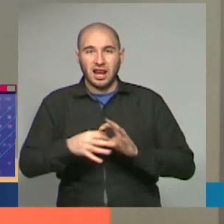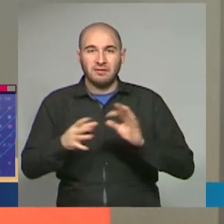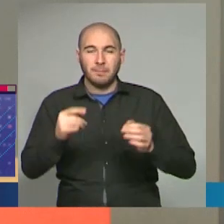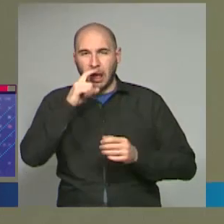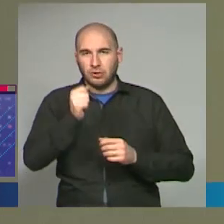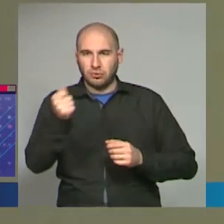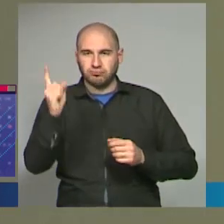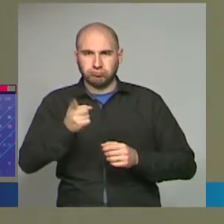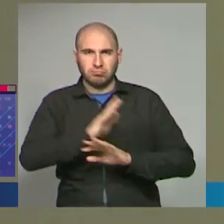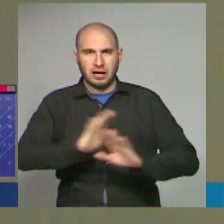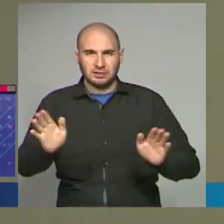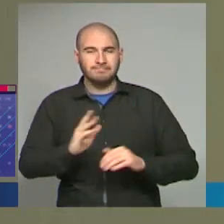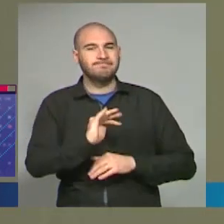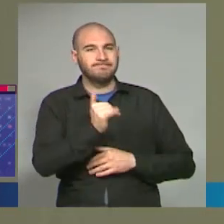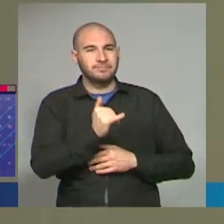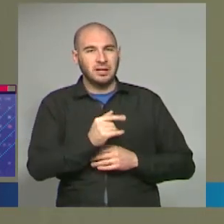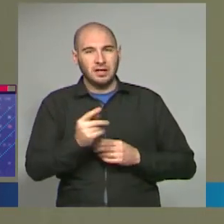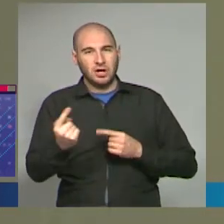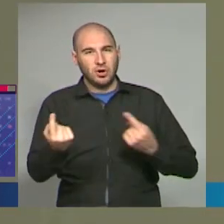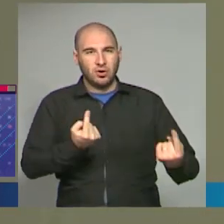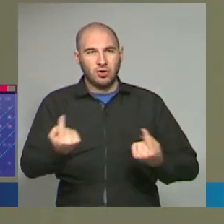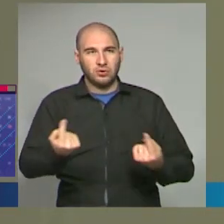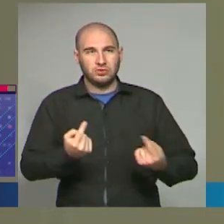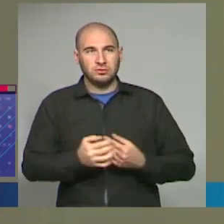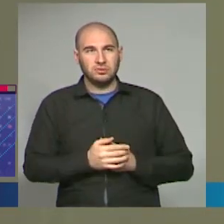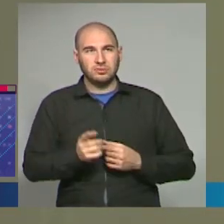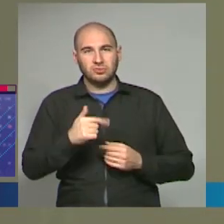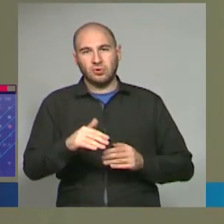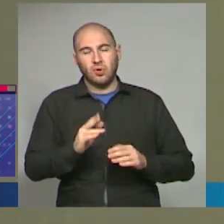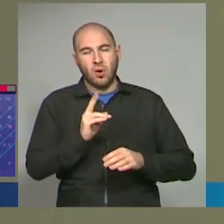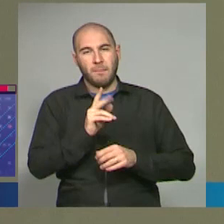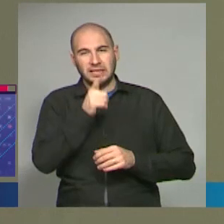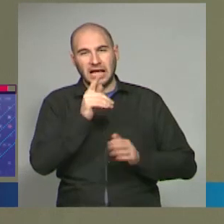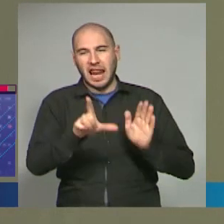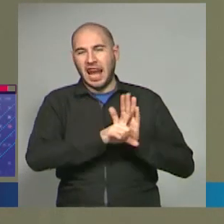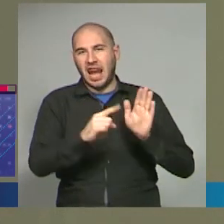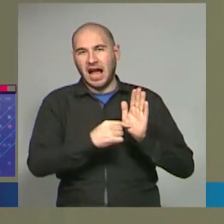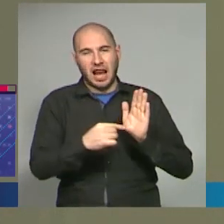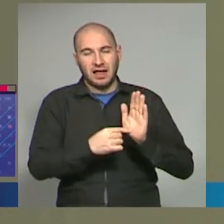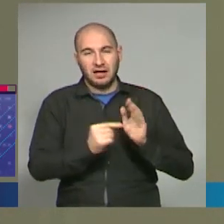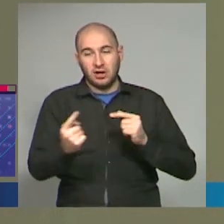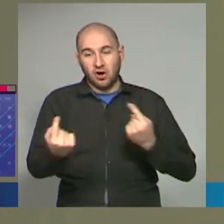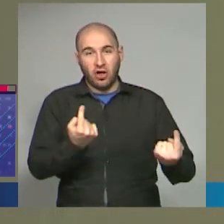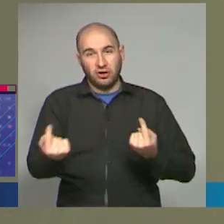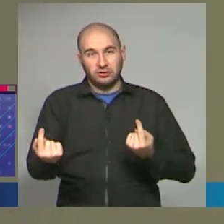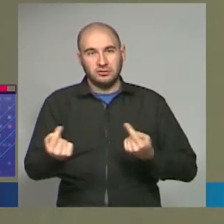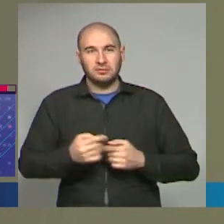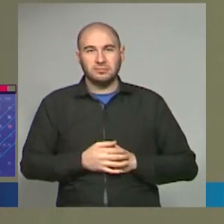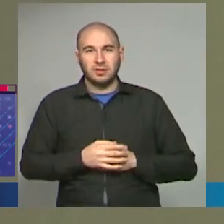régimen de Maduro. Sí, sin duda las dos partes se amparan en la legalidad, ¿no es cierto? Los dos,